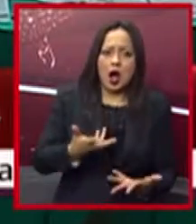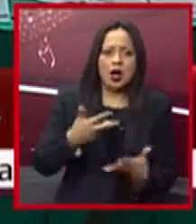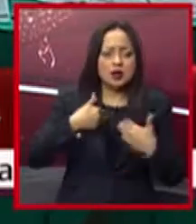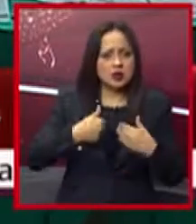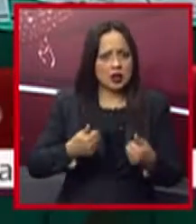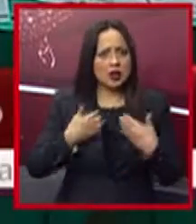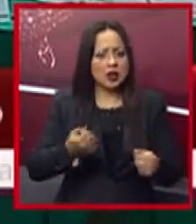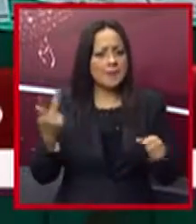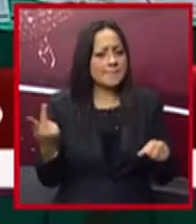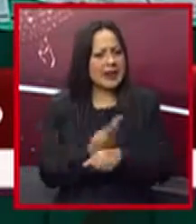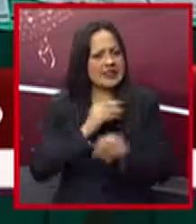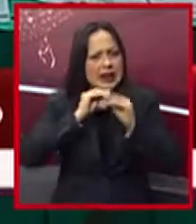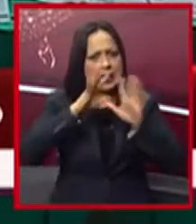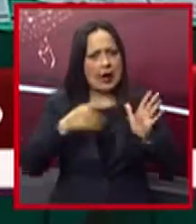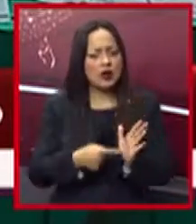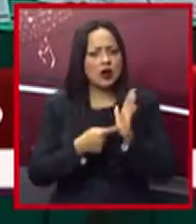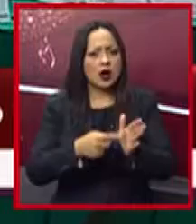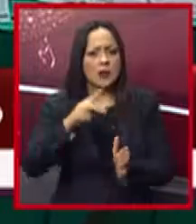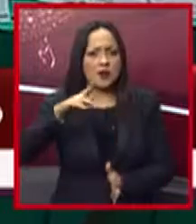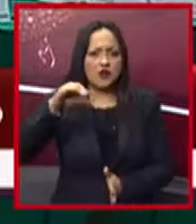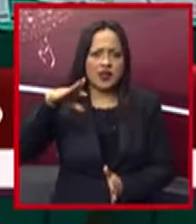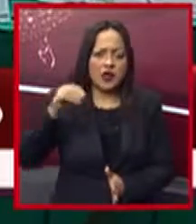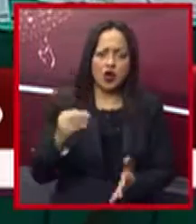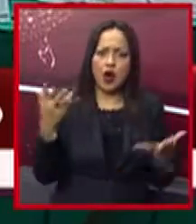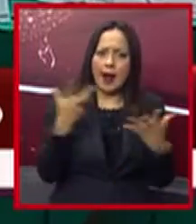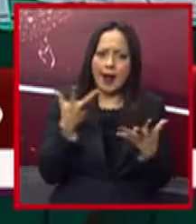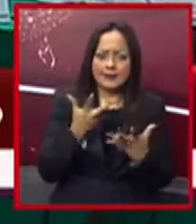detalle lo que se está realizando en la Procuraduría.